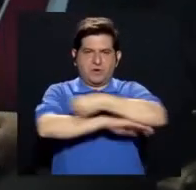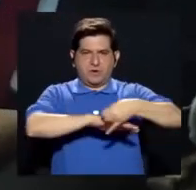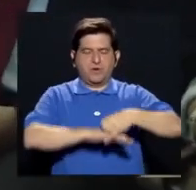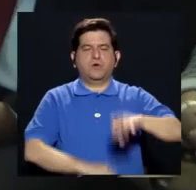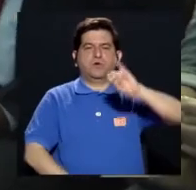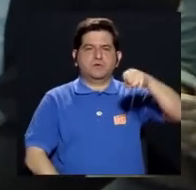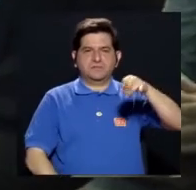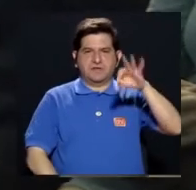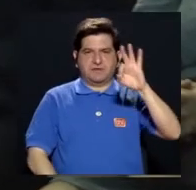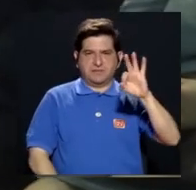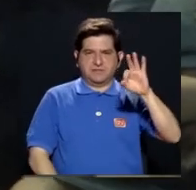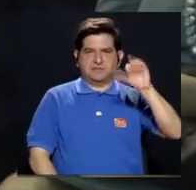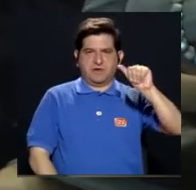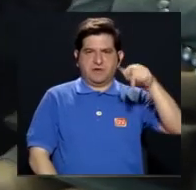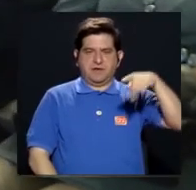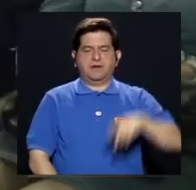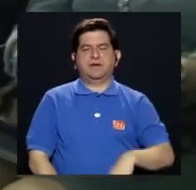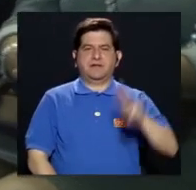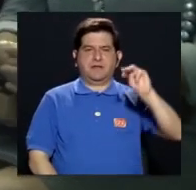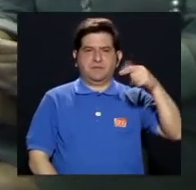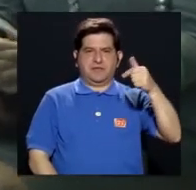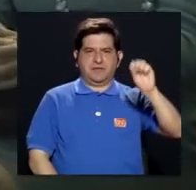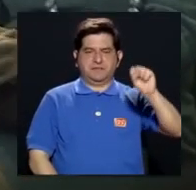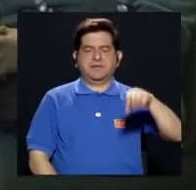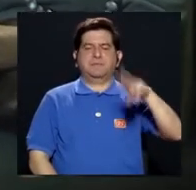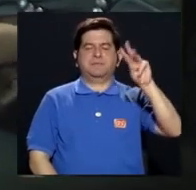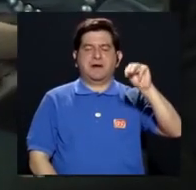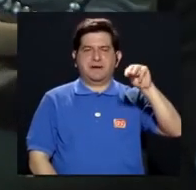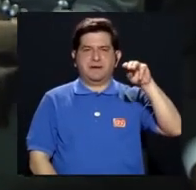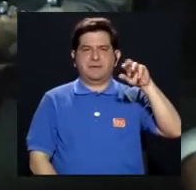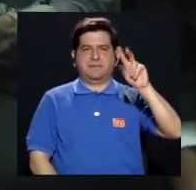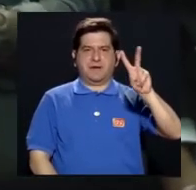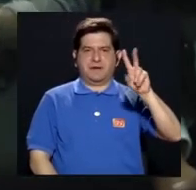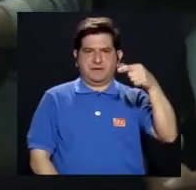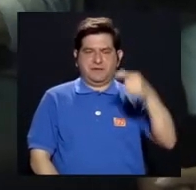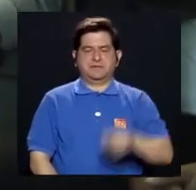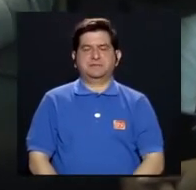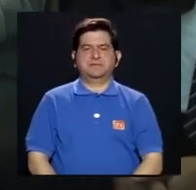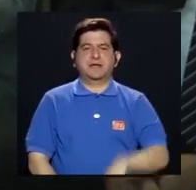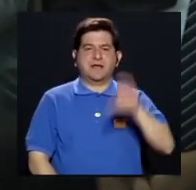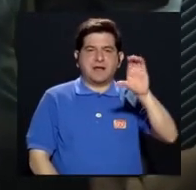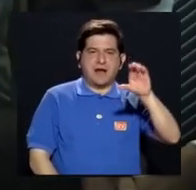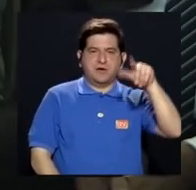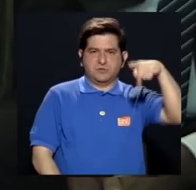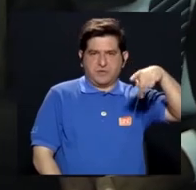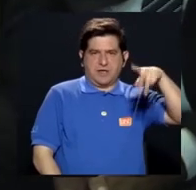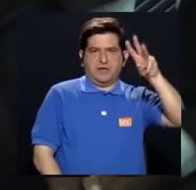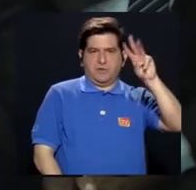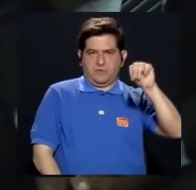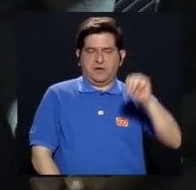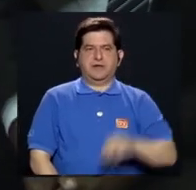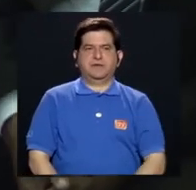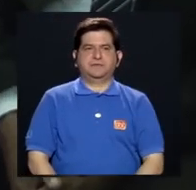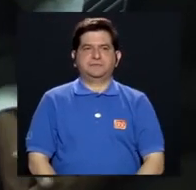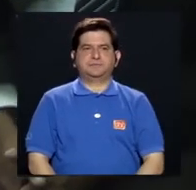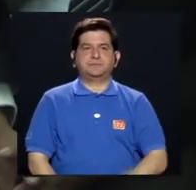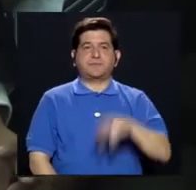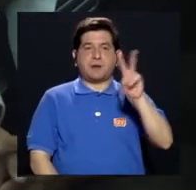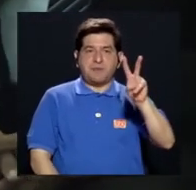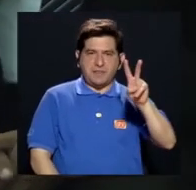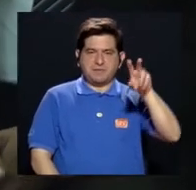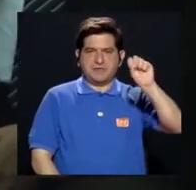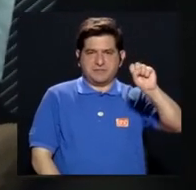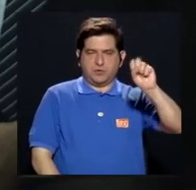Francisco Aguilar Pereira, la magistra Marlene Vargas Gutiérrez, el señor Carlos Picado Morales, el señor